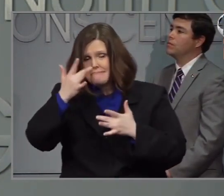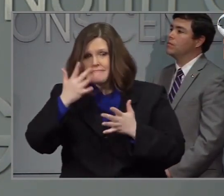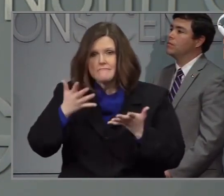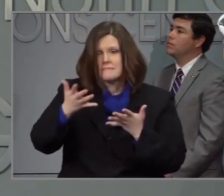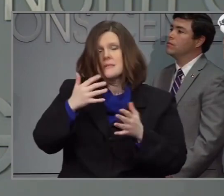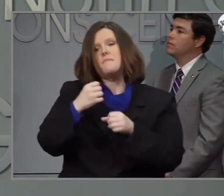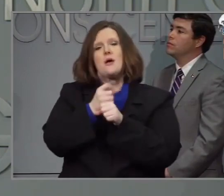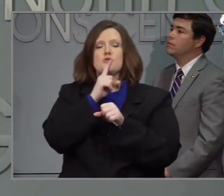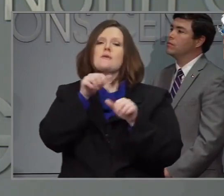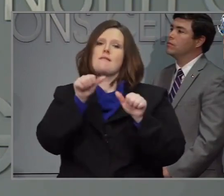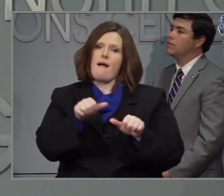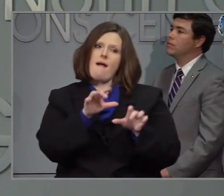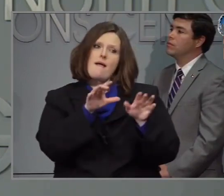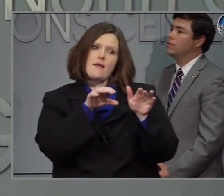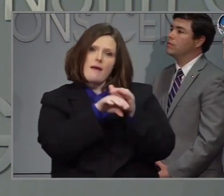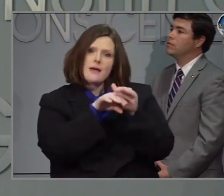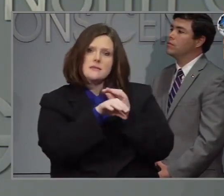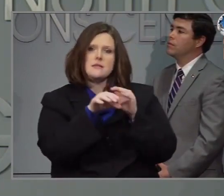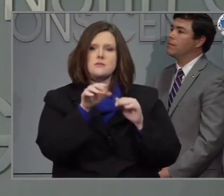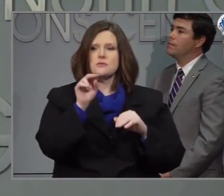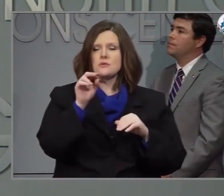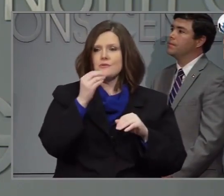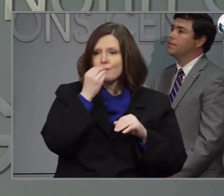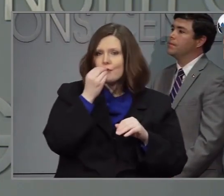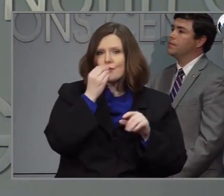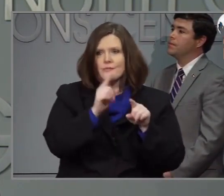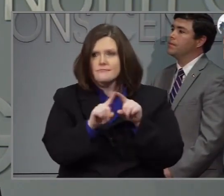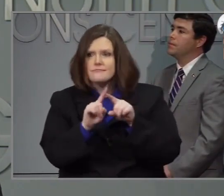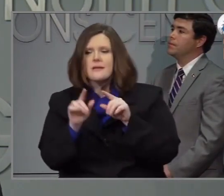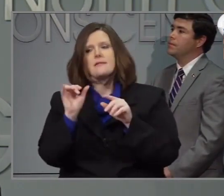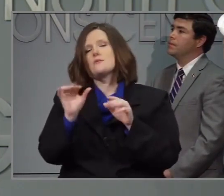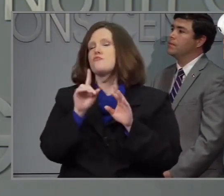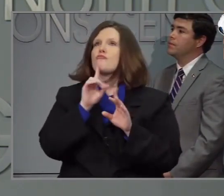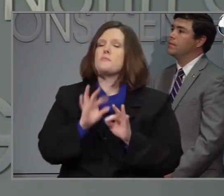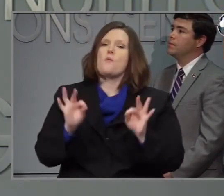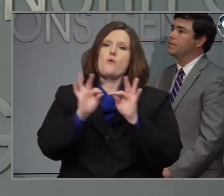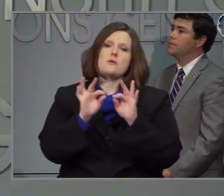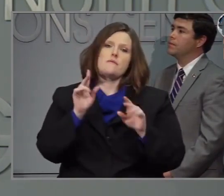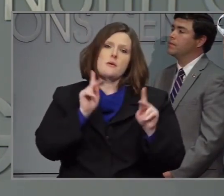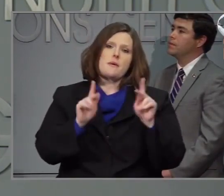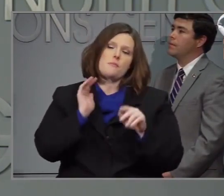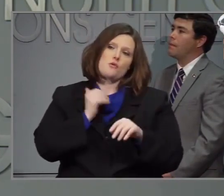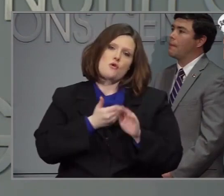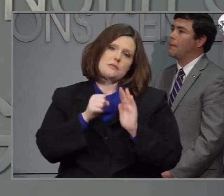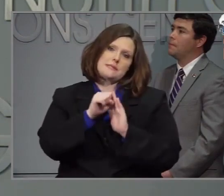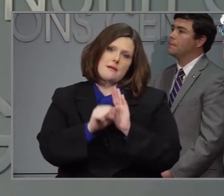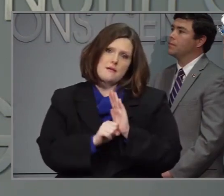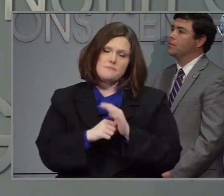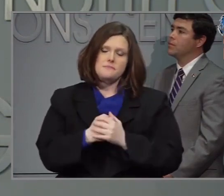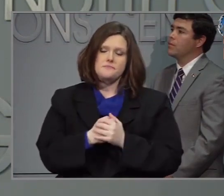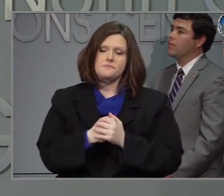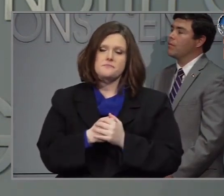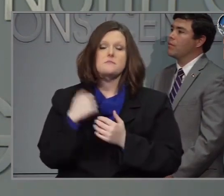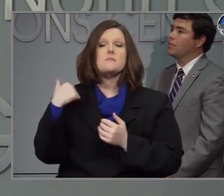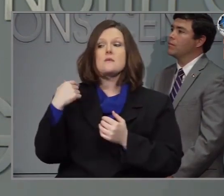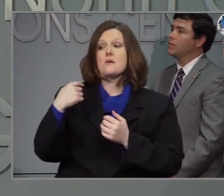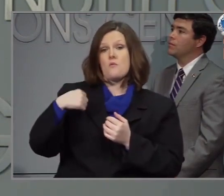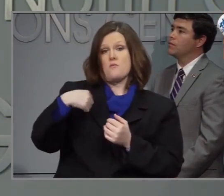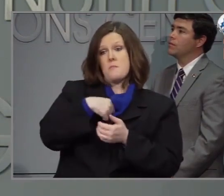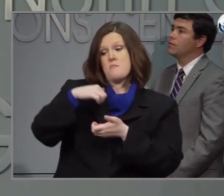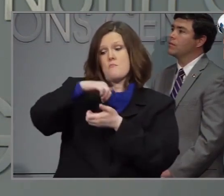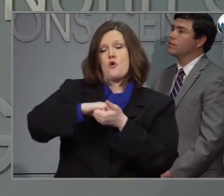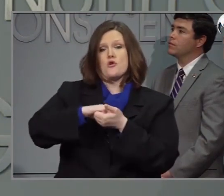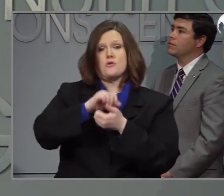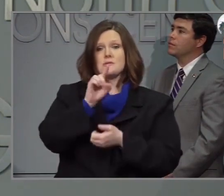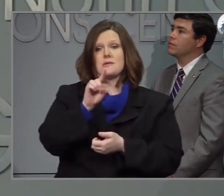continúen teniendo acceso a alimentos nutritivos porque esto es crítico para muchas personas en nuestro estado en